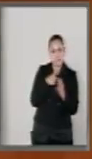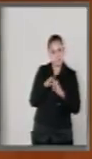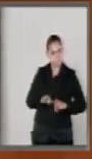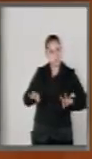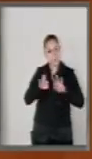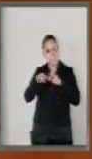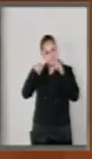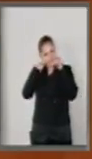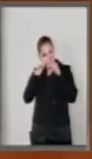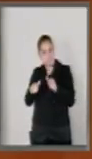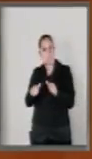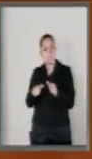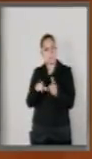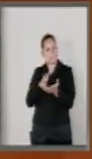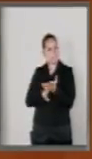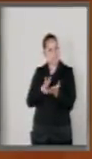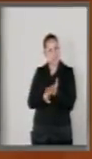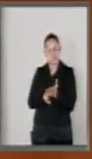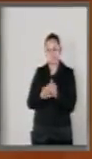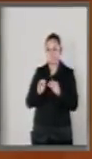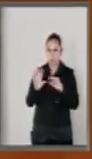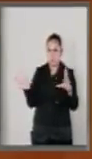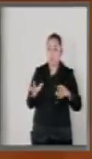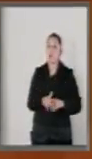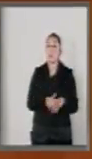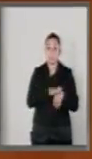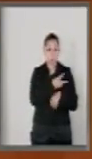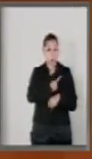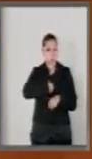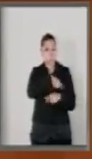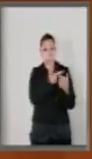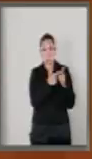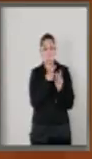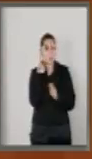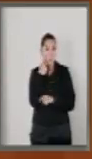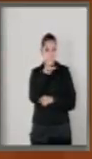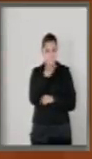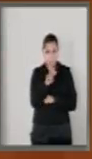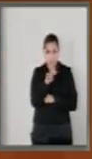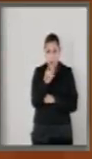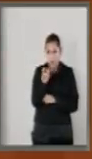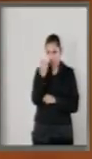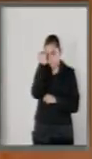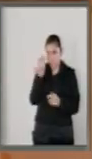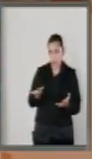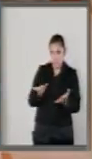en el Grupo Parlamentario del PRI, votaremos a favor del presente dictamen. Es